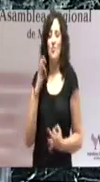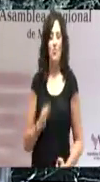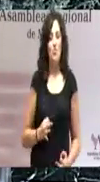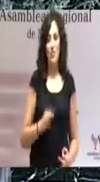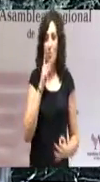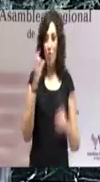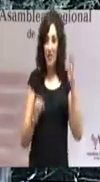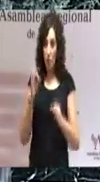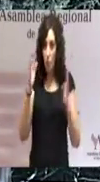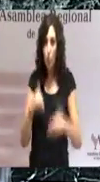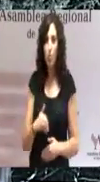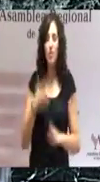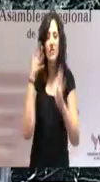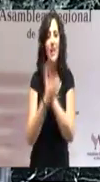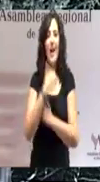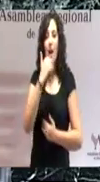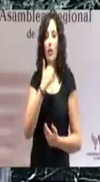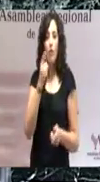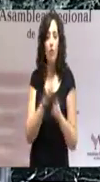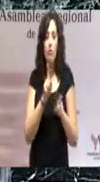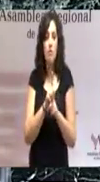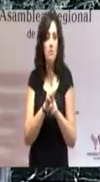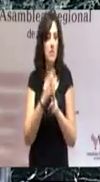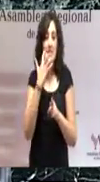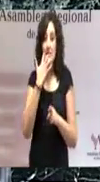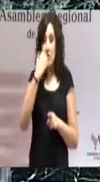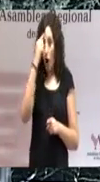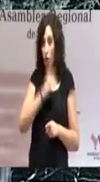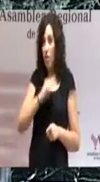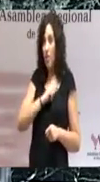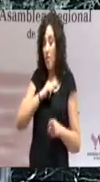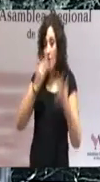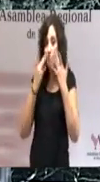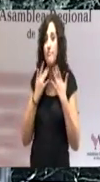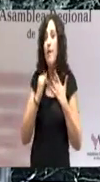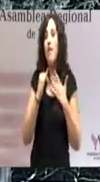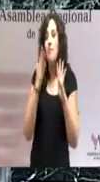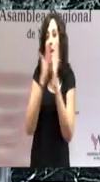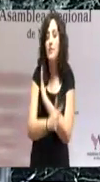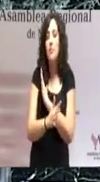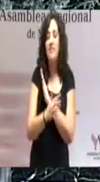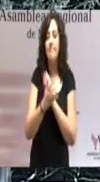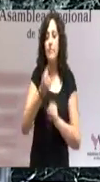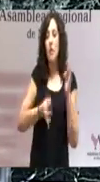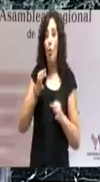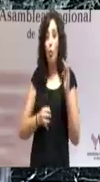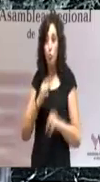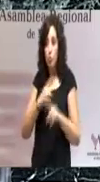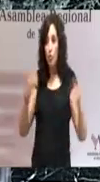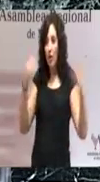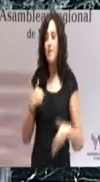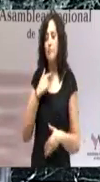injusto es algo que debe marcarte si tienes una conciencia limpia el resto de tu vida. Seríamos injustos, señor